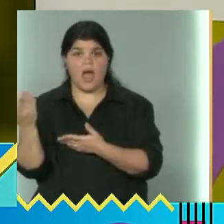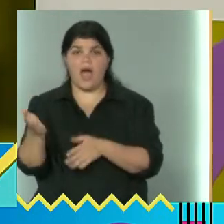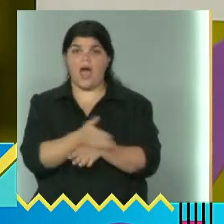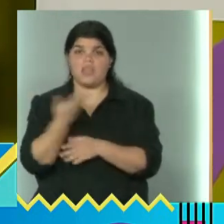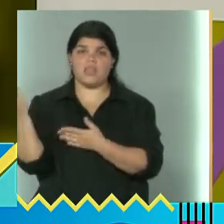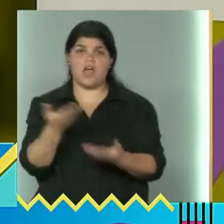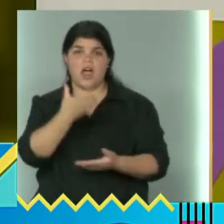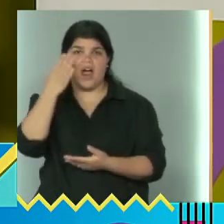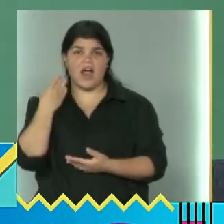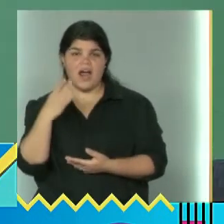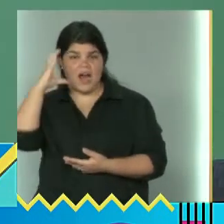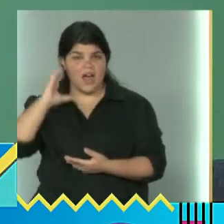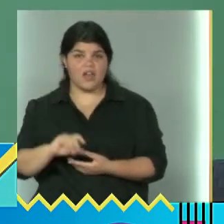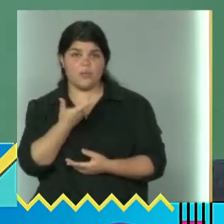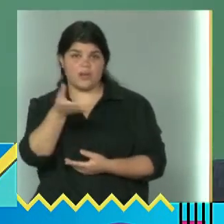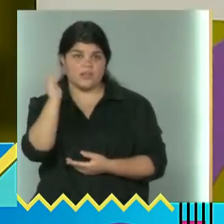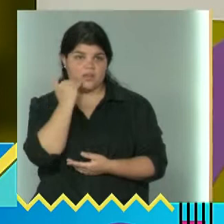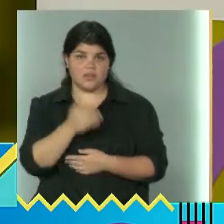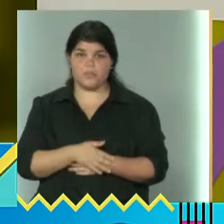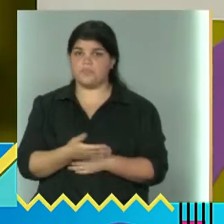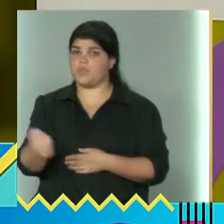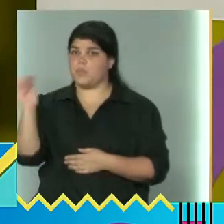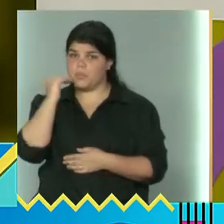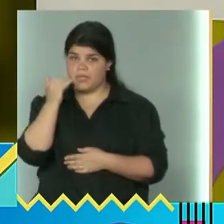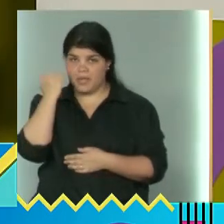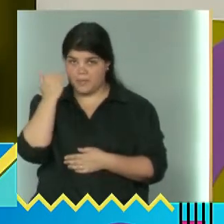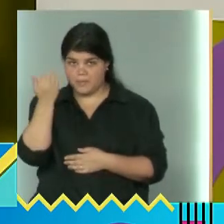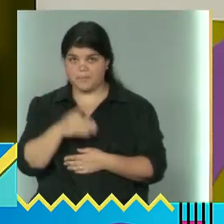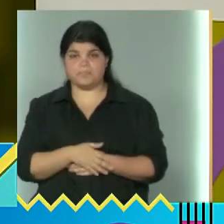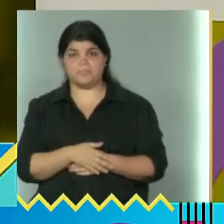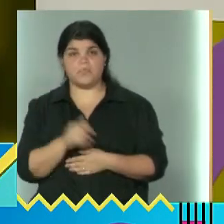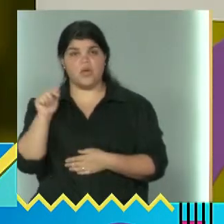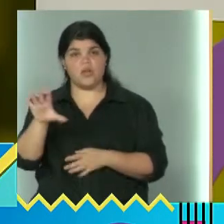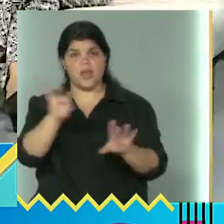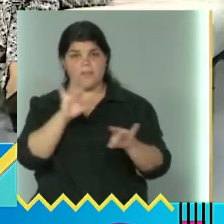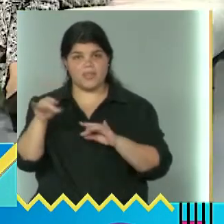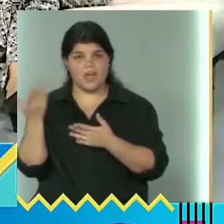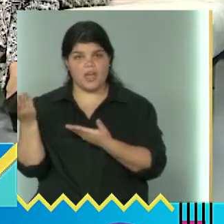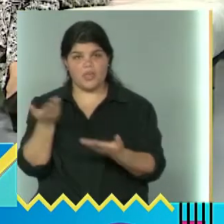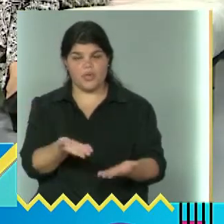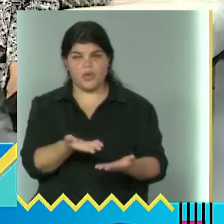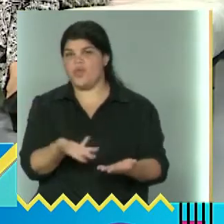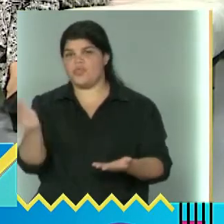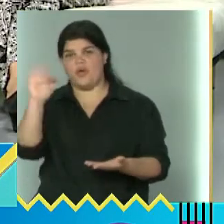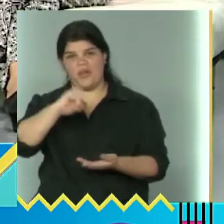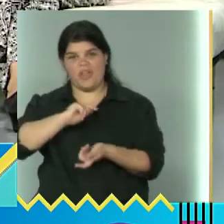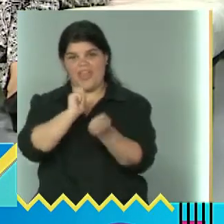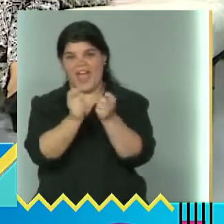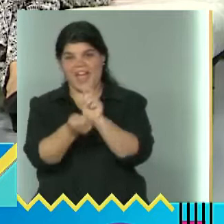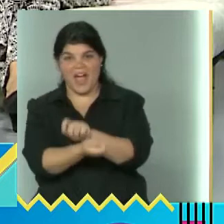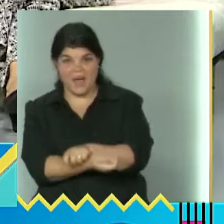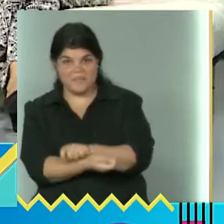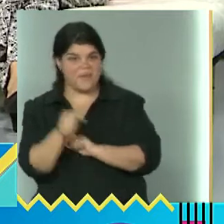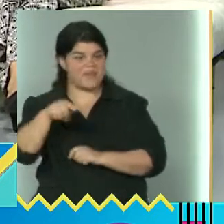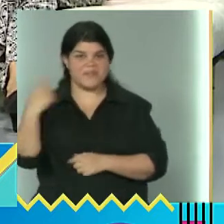compañera Caro, buenas tardes. Buenas tardes, Fer. Bueno, vamos a presentar a los invitados de todos los días, no de todos los días, que todos los días cambian, por supuesto, eso es lo más rico